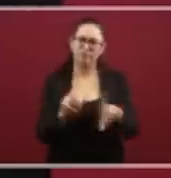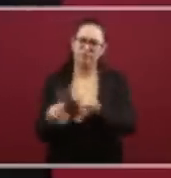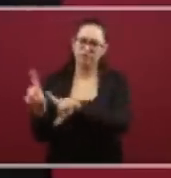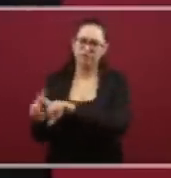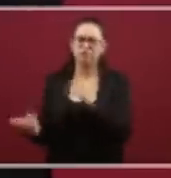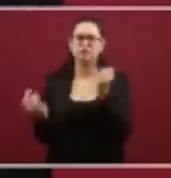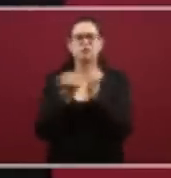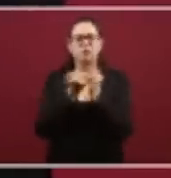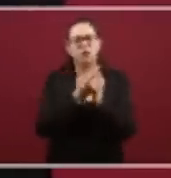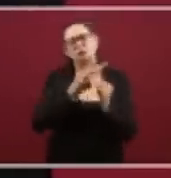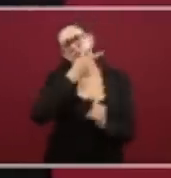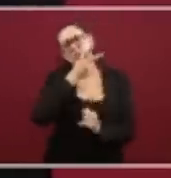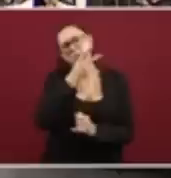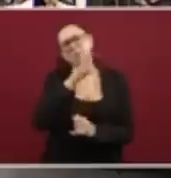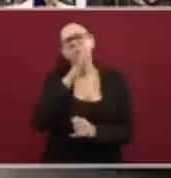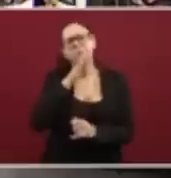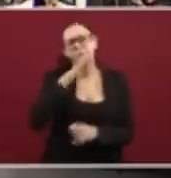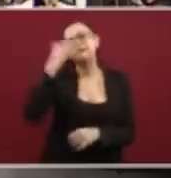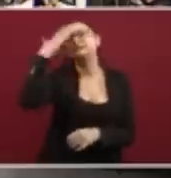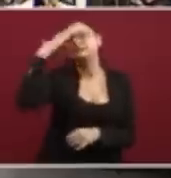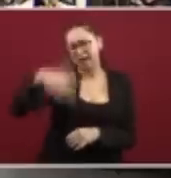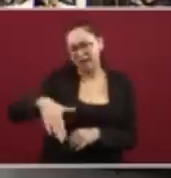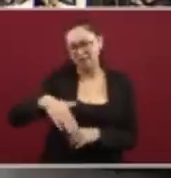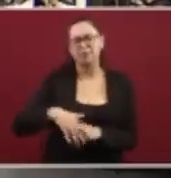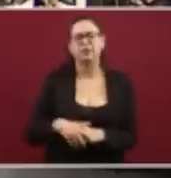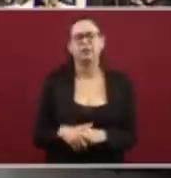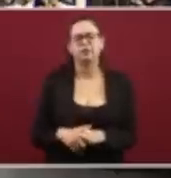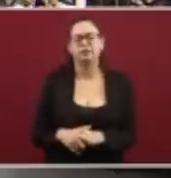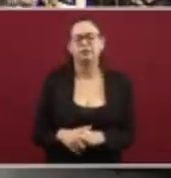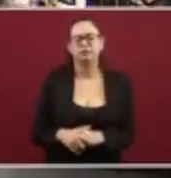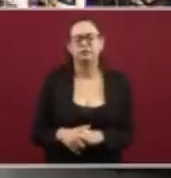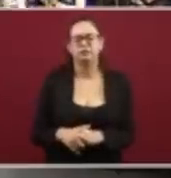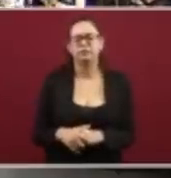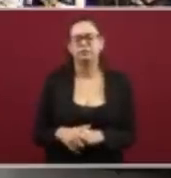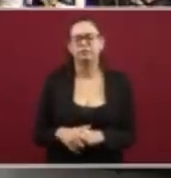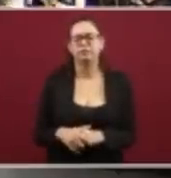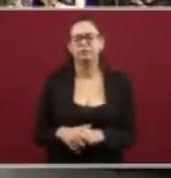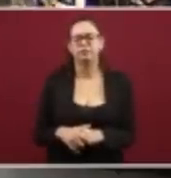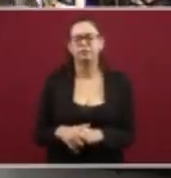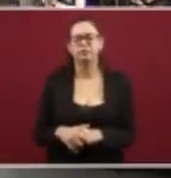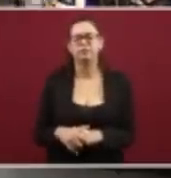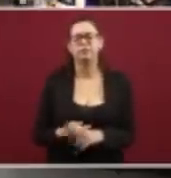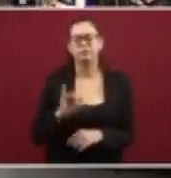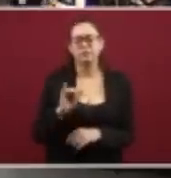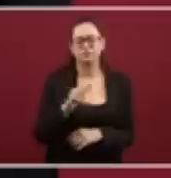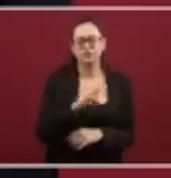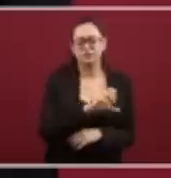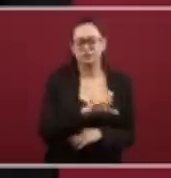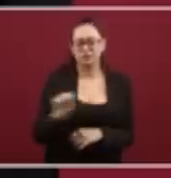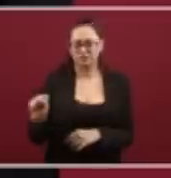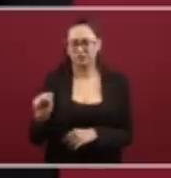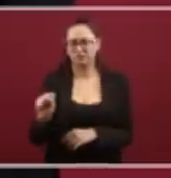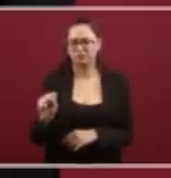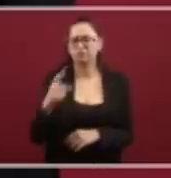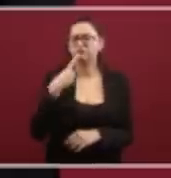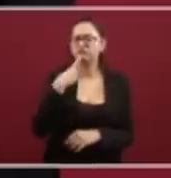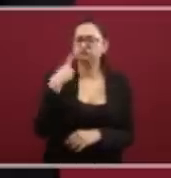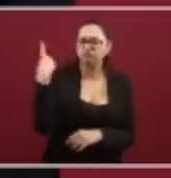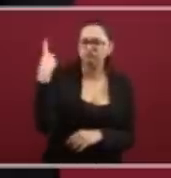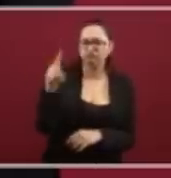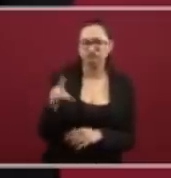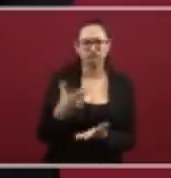todas las personas afectadas es la denuncia que interpuso el inss la denuncia penal